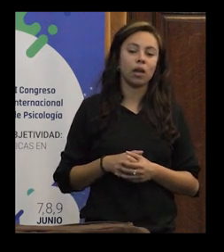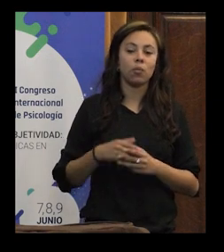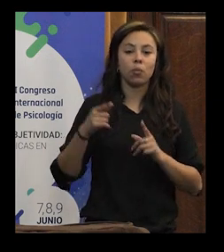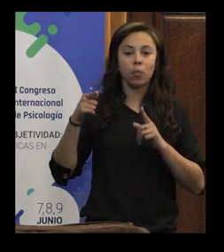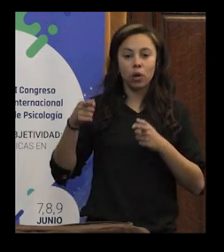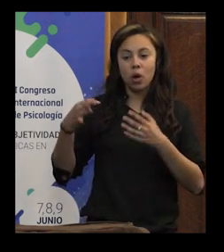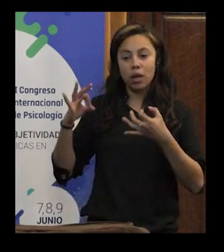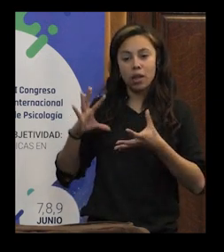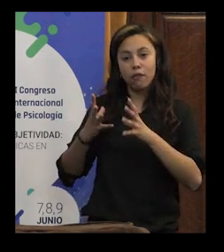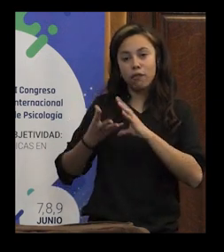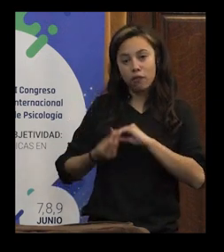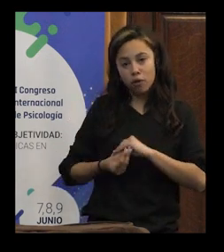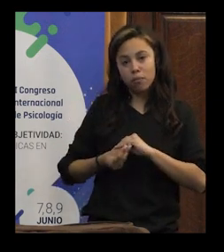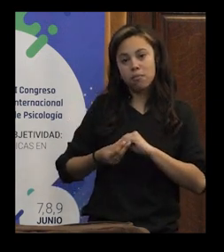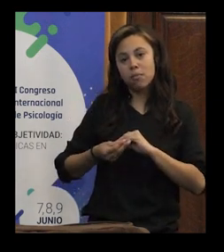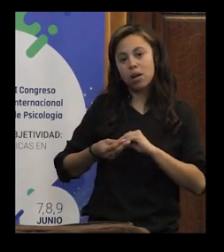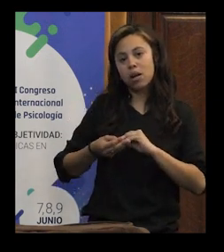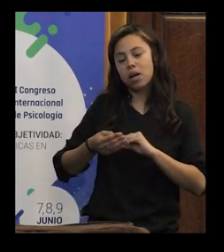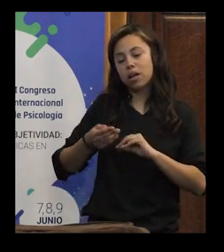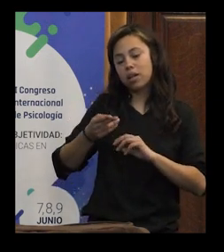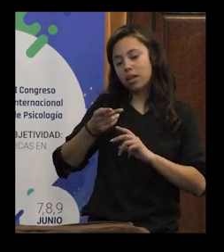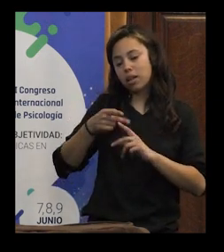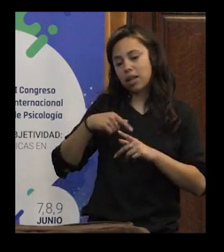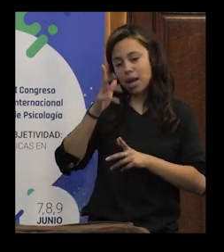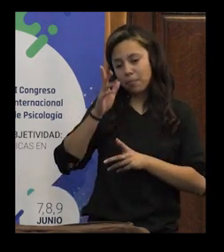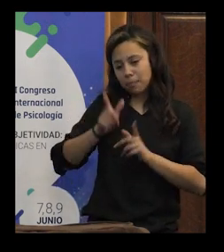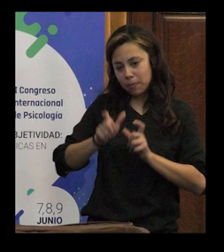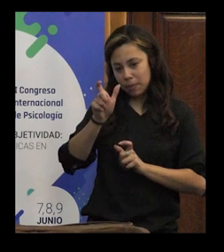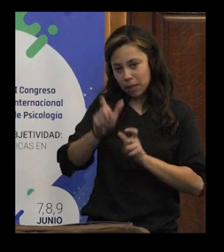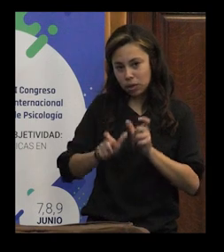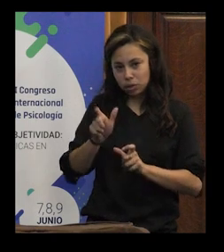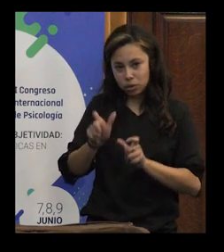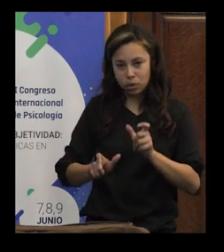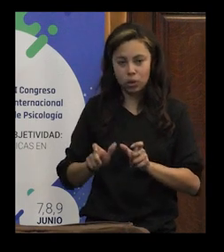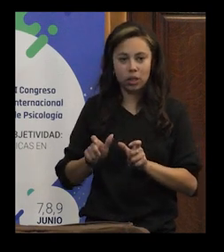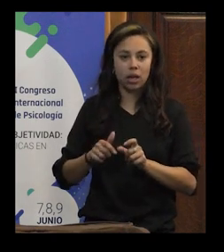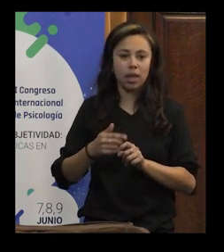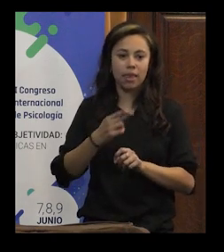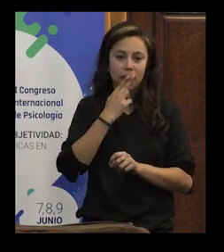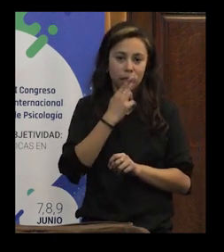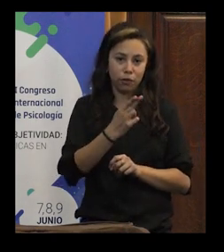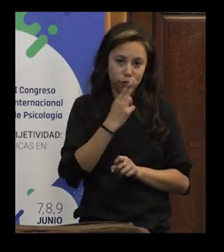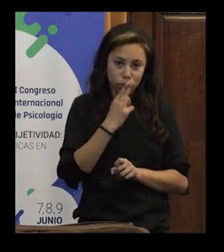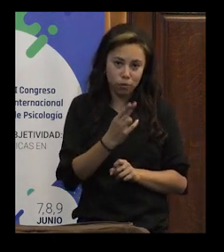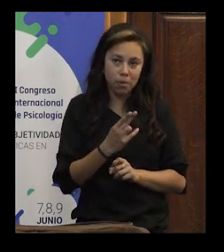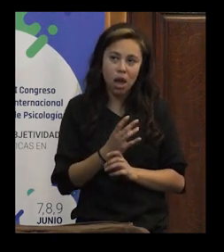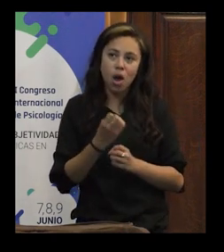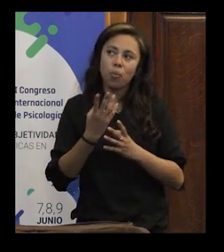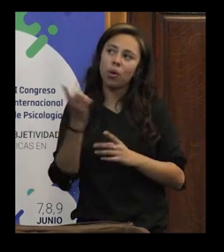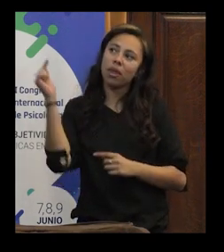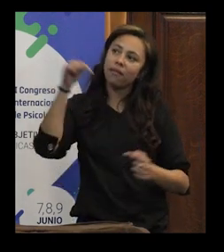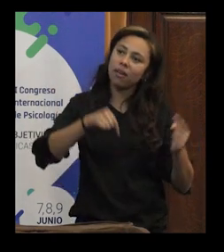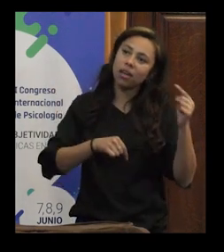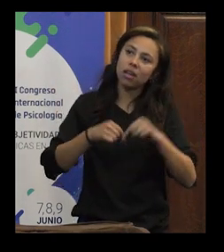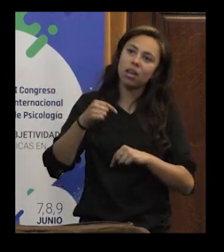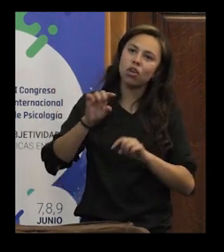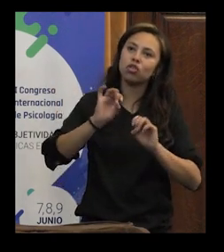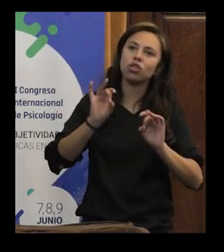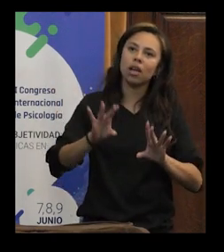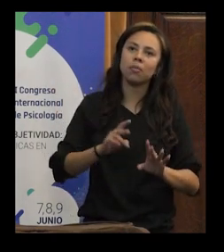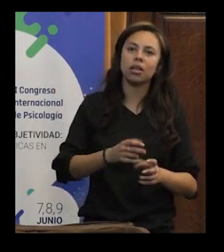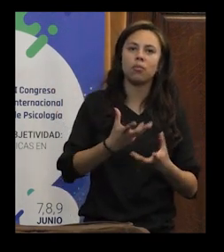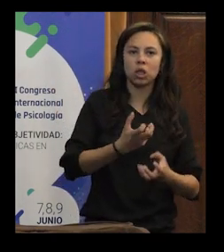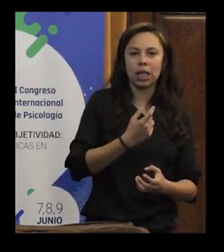distintos caminos. Puede venir como un derivado de otros procedimientos sanitarios,